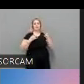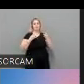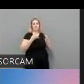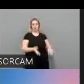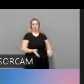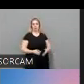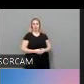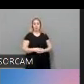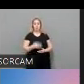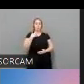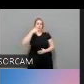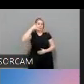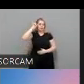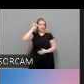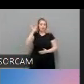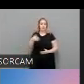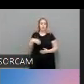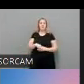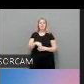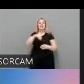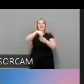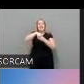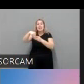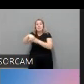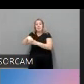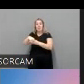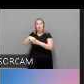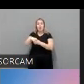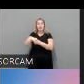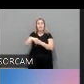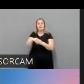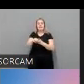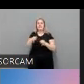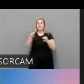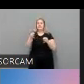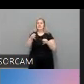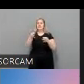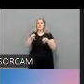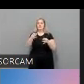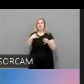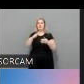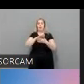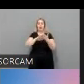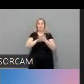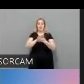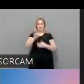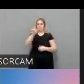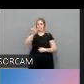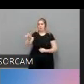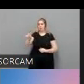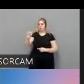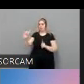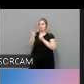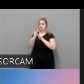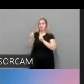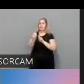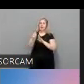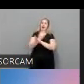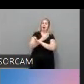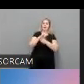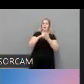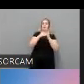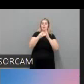riesgo. Estas intervenciones deben considerar siempre la globalidad de las personas y han de ser planificadas por un equipo